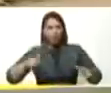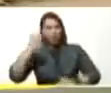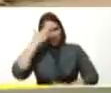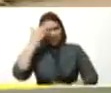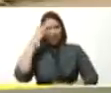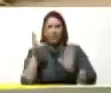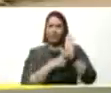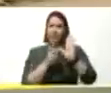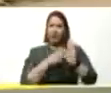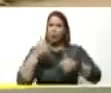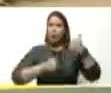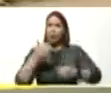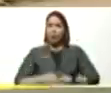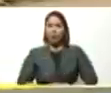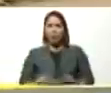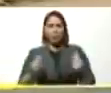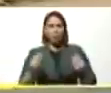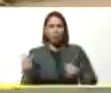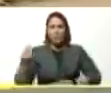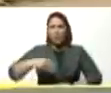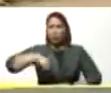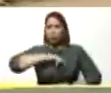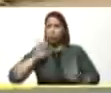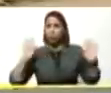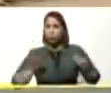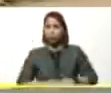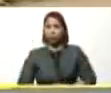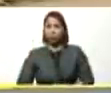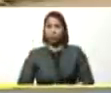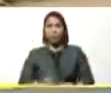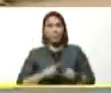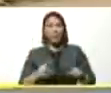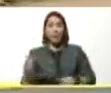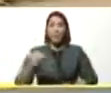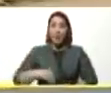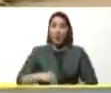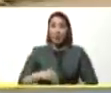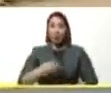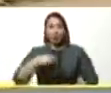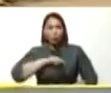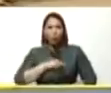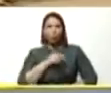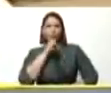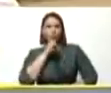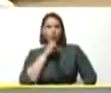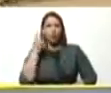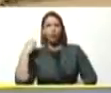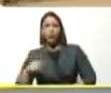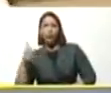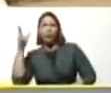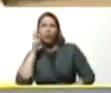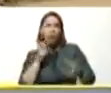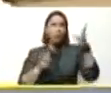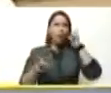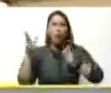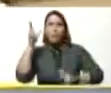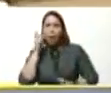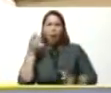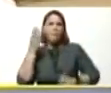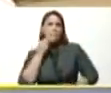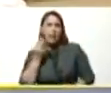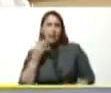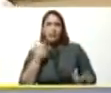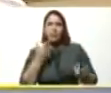la verdad, mucho más que nosotros. Por más que uno esté informado y tenga por aquí y tenga por allá y la